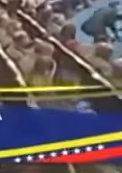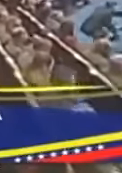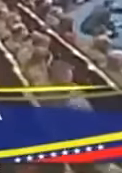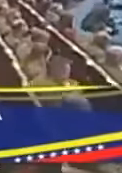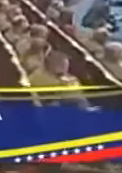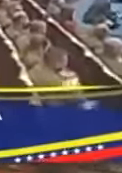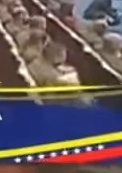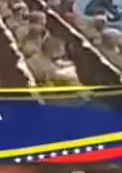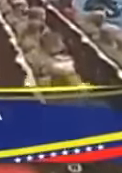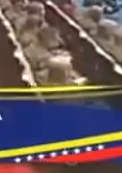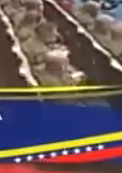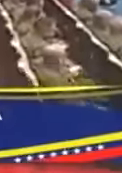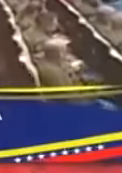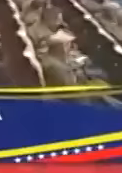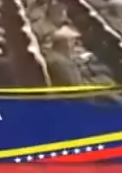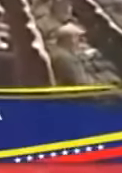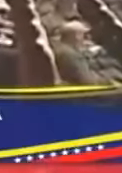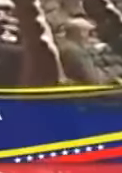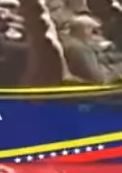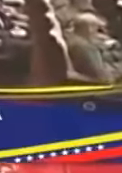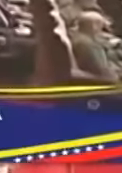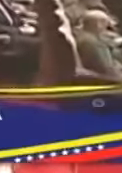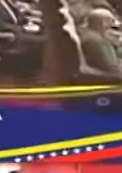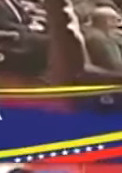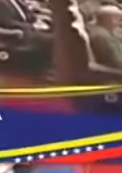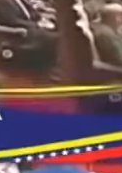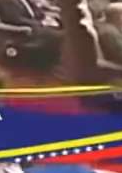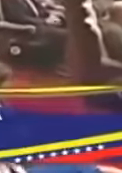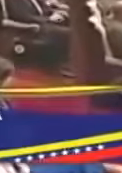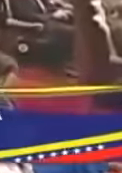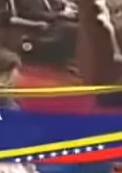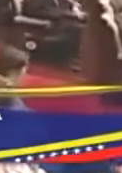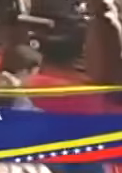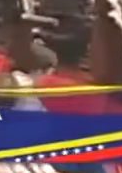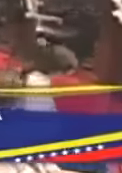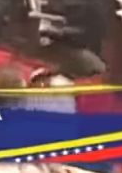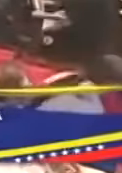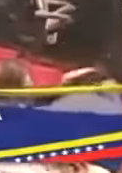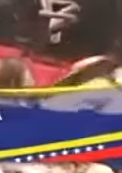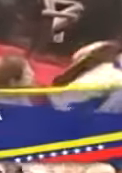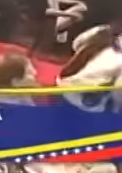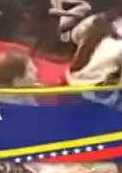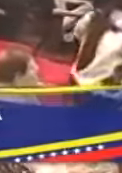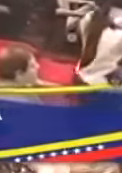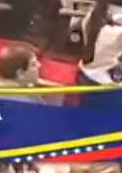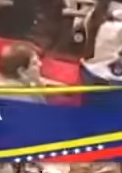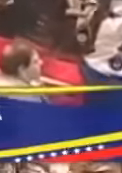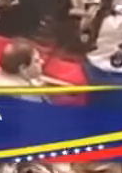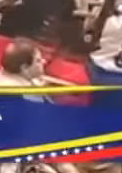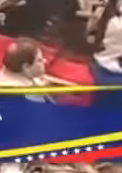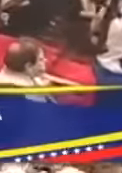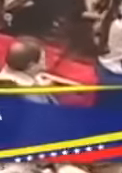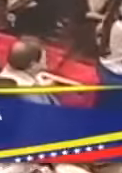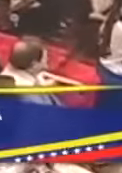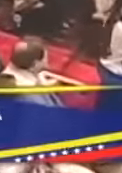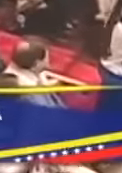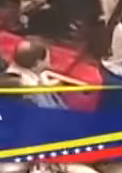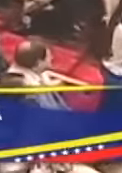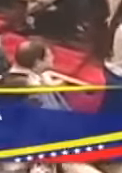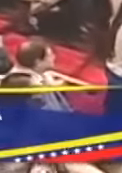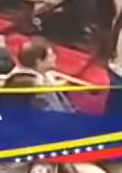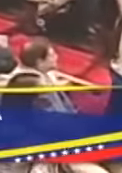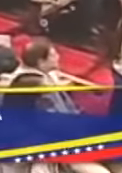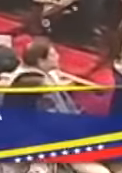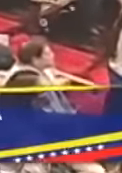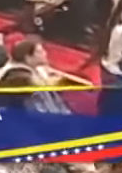coronel Pompeyo José Torrealba Rivero, defensor de la Guayana Esequiba, egresado de la